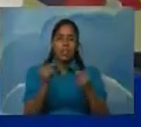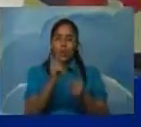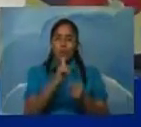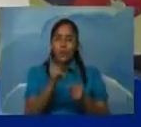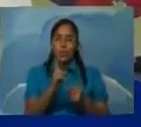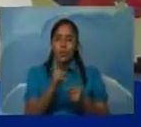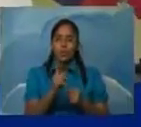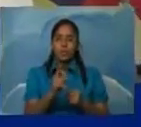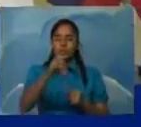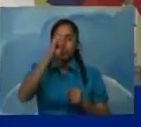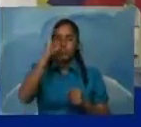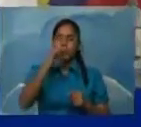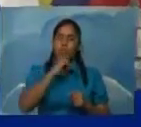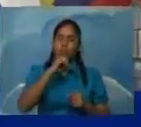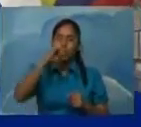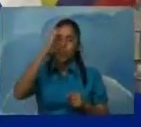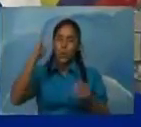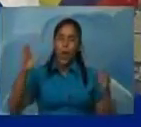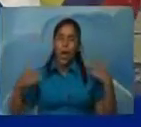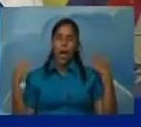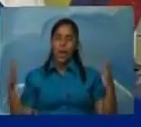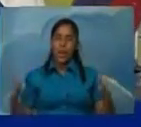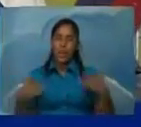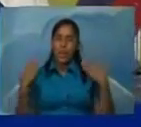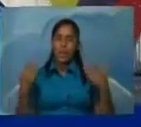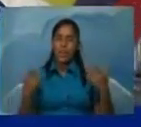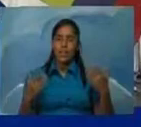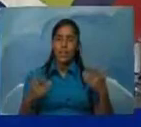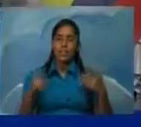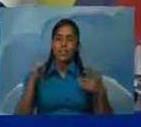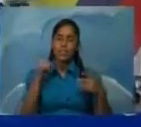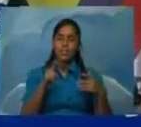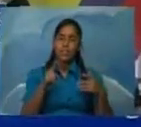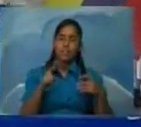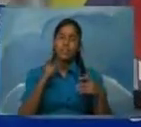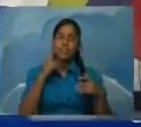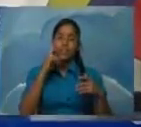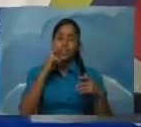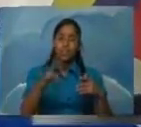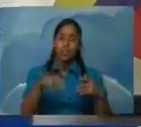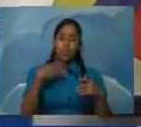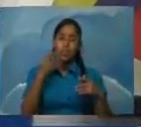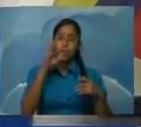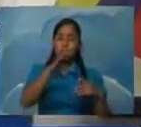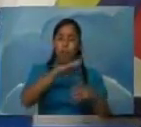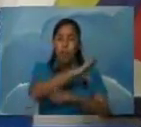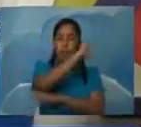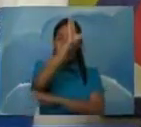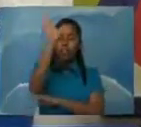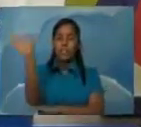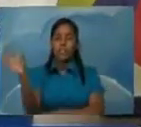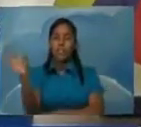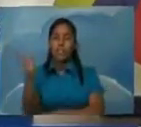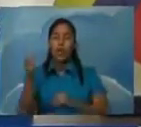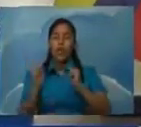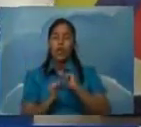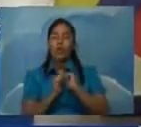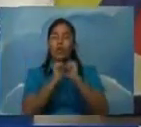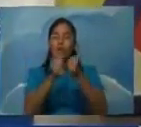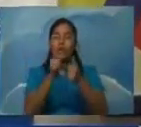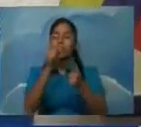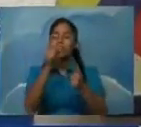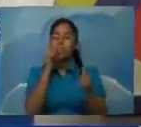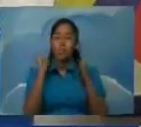Señor. Dios es un Dios alegre, fiestero. Fíjese que cuando estemos en el cielo, comenzaremos